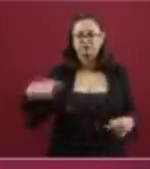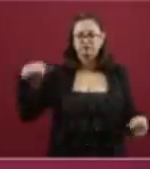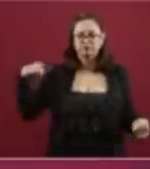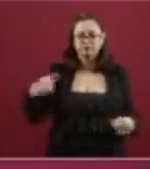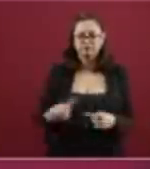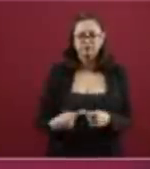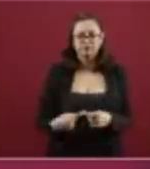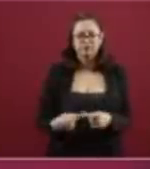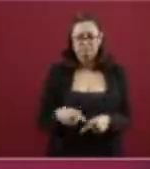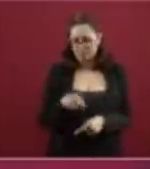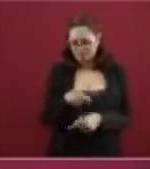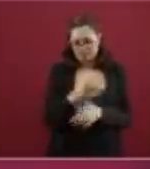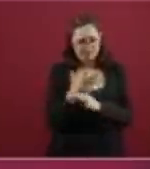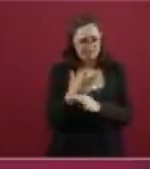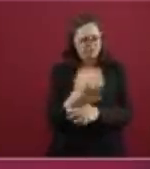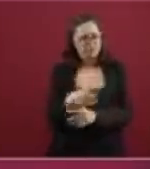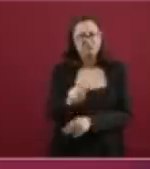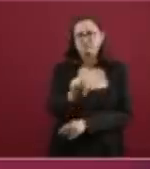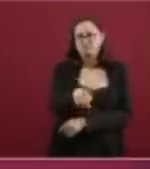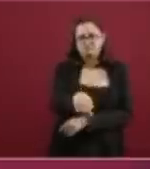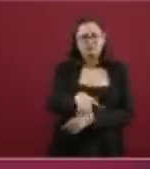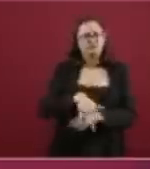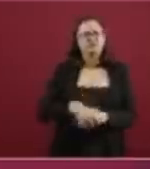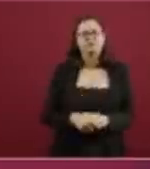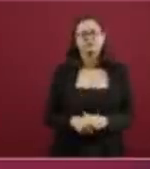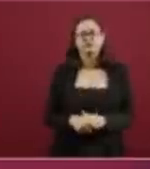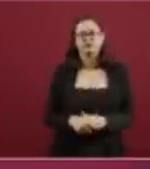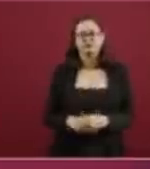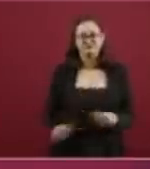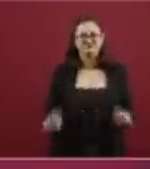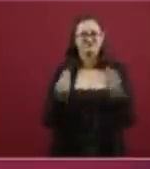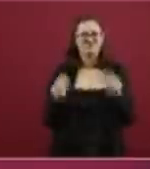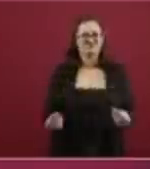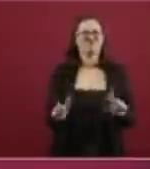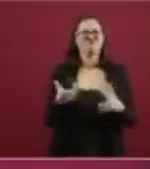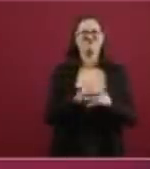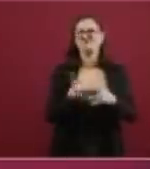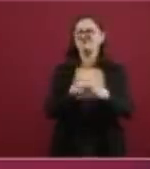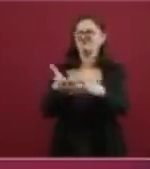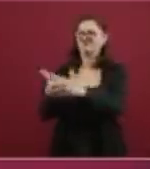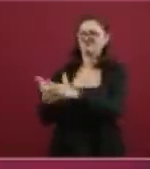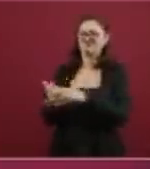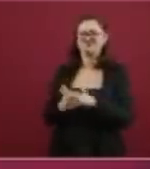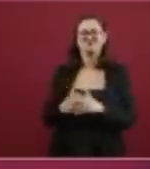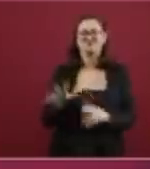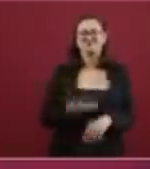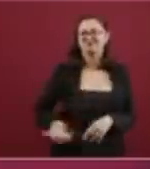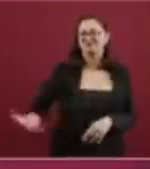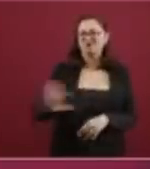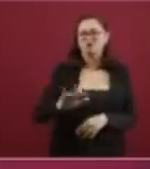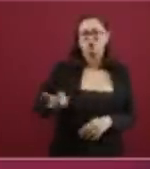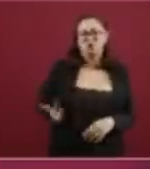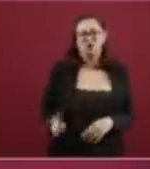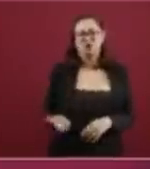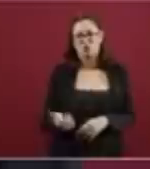como lo mencionas, han habido muchos homicidios en Guanajuato,